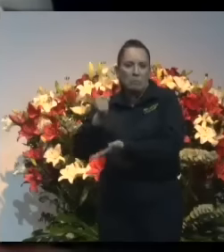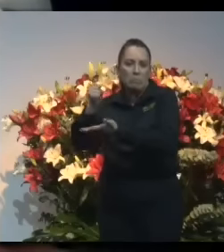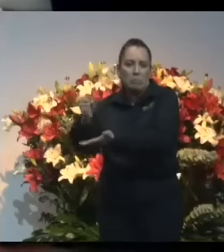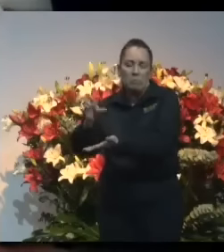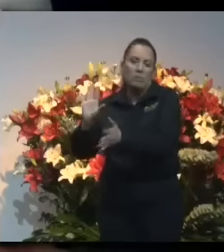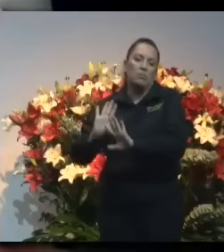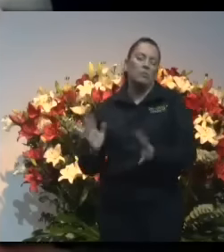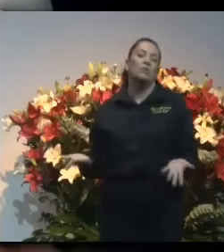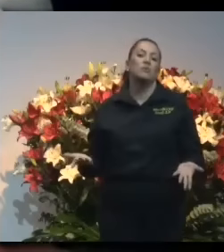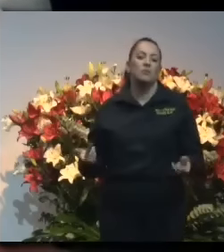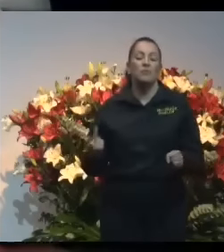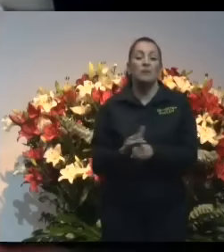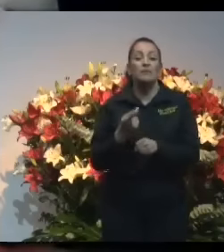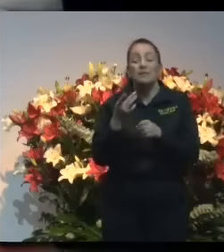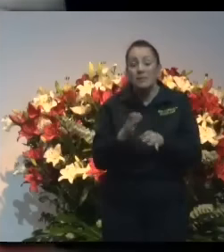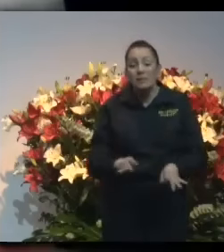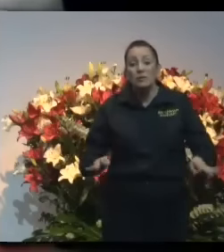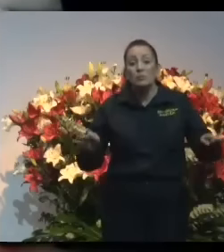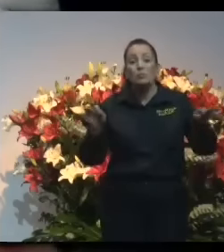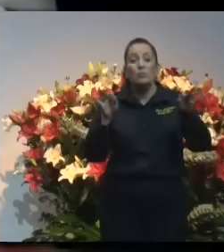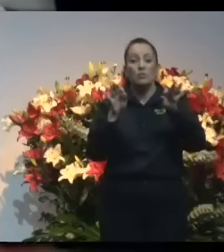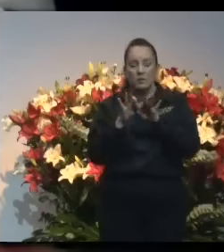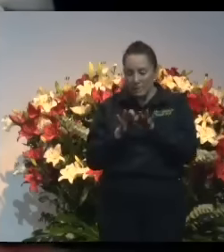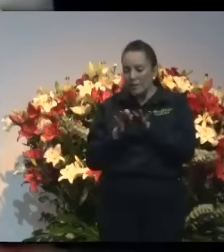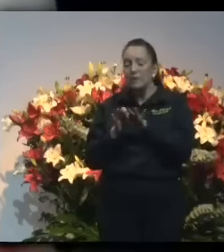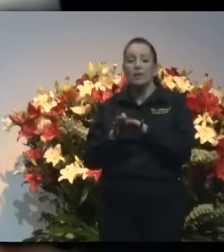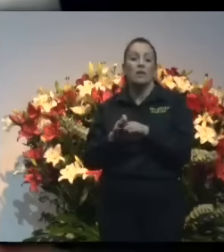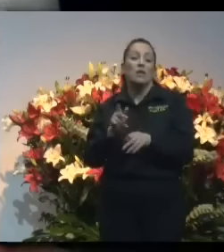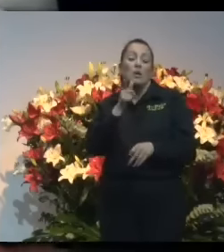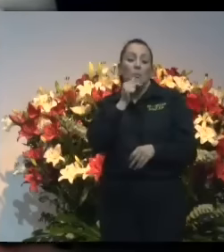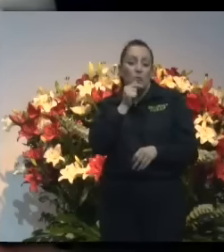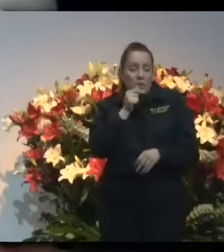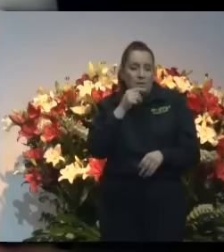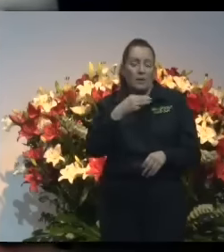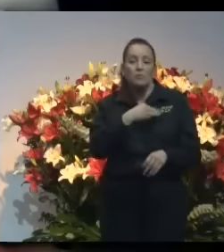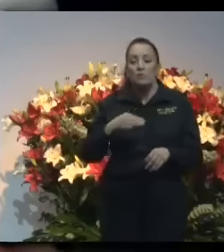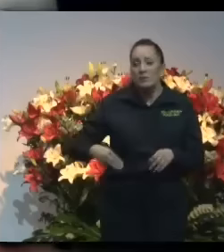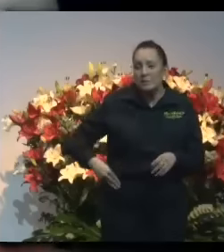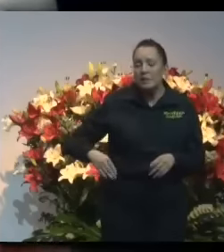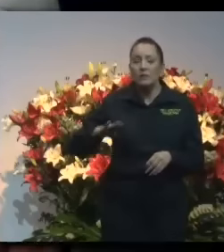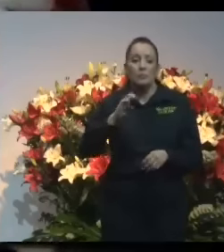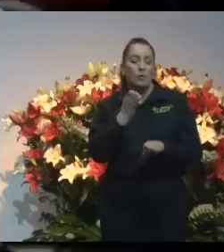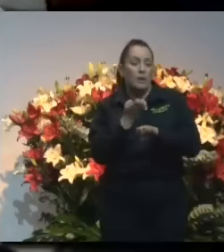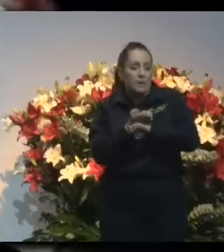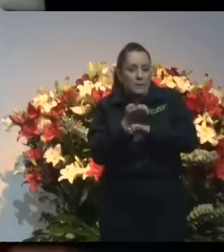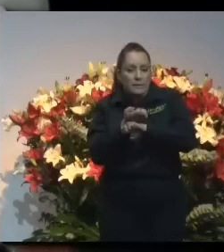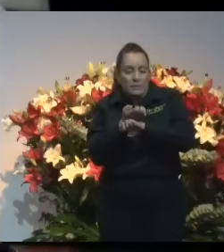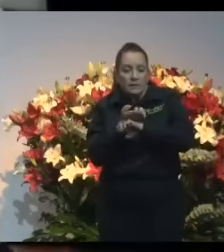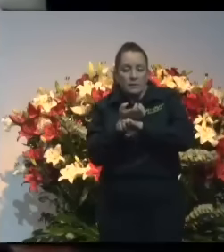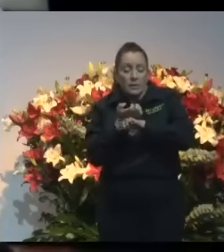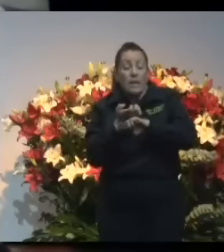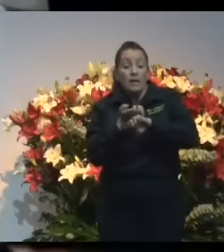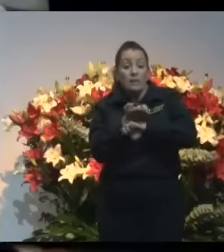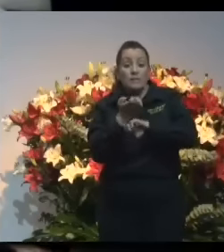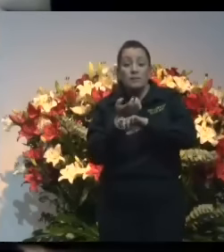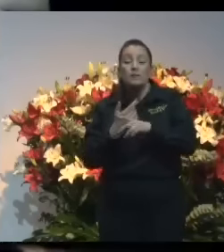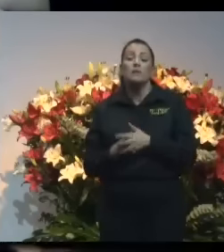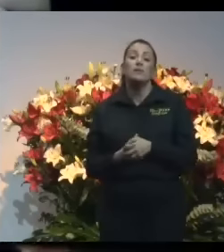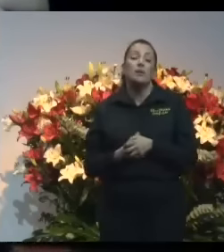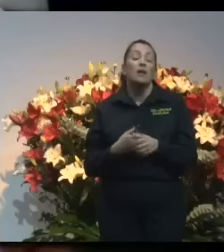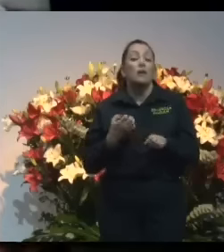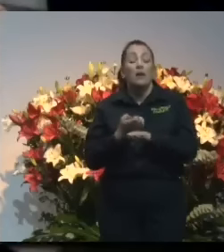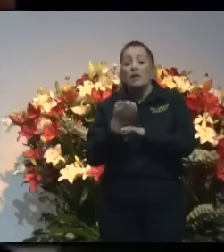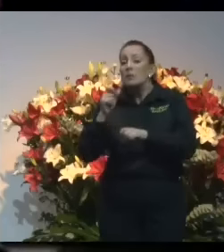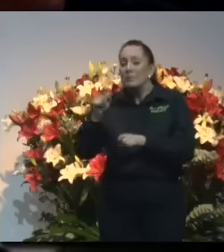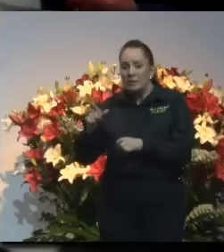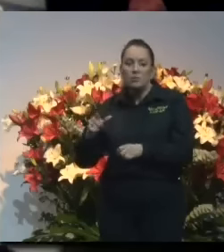en la justicia cívica, en la policía municipal, en la policía estatal y en la y obviamente la Guardia Nacional. Pero